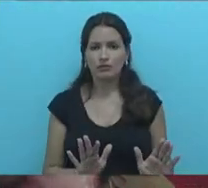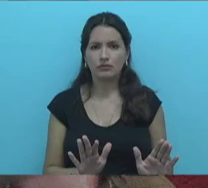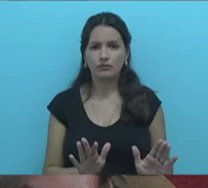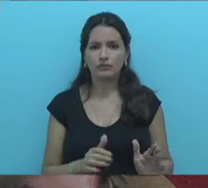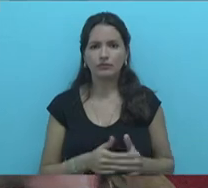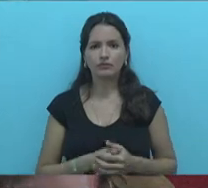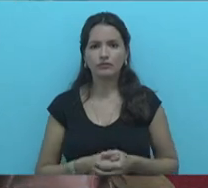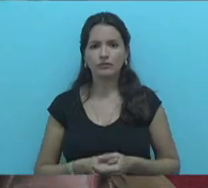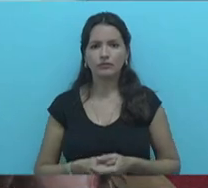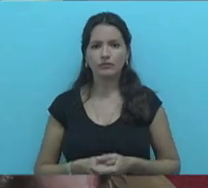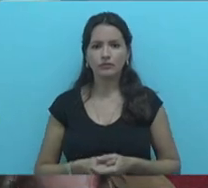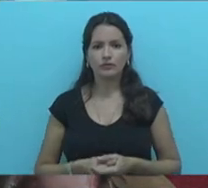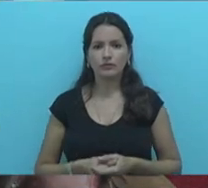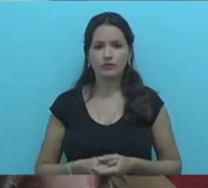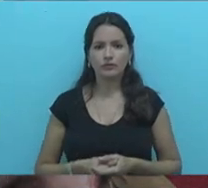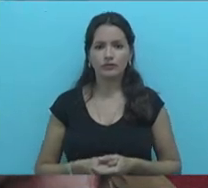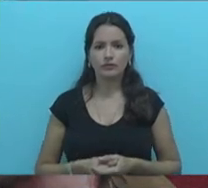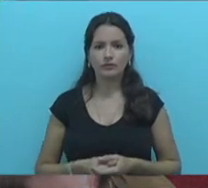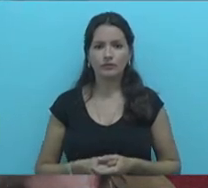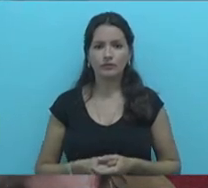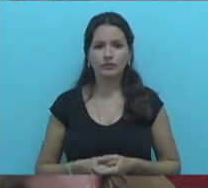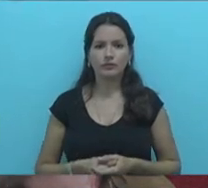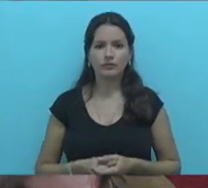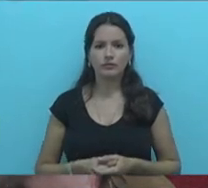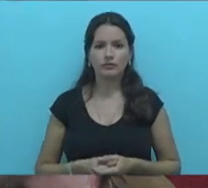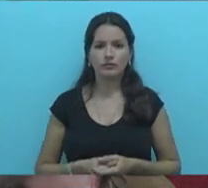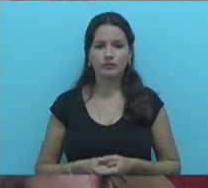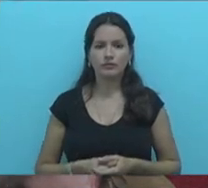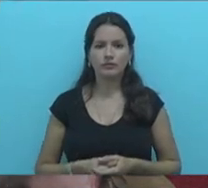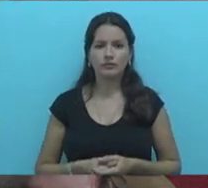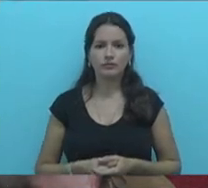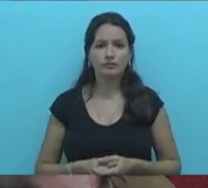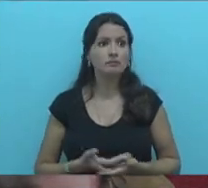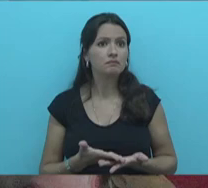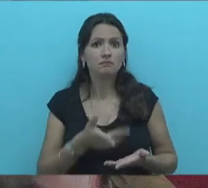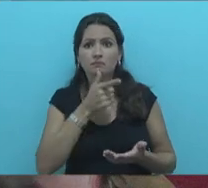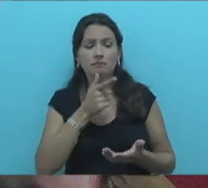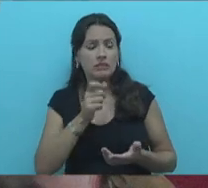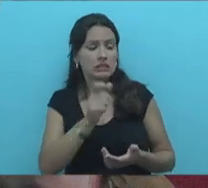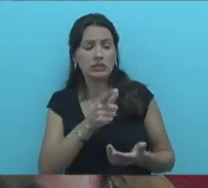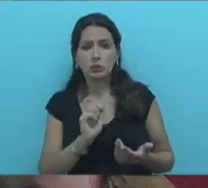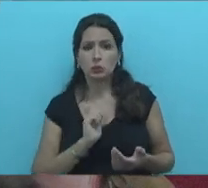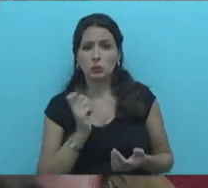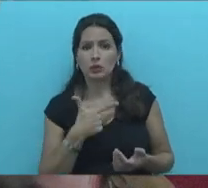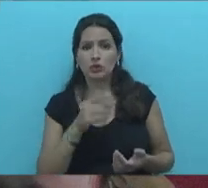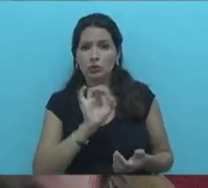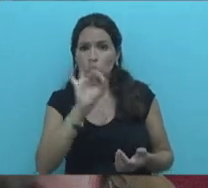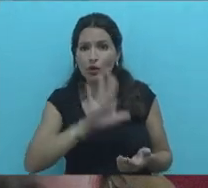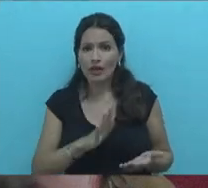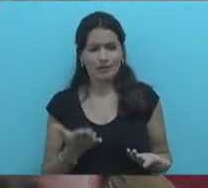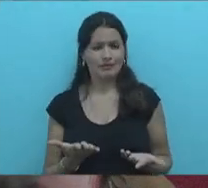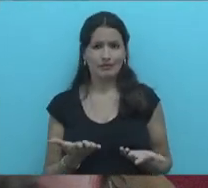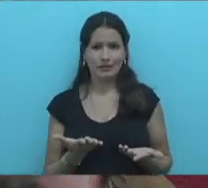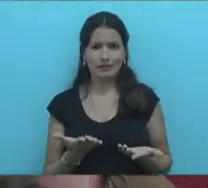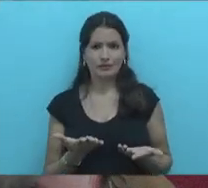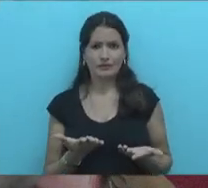de monopolio y otras veces no, de como que fueran dueños de la información. Señor presidente,